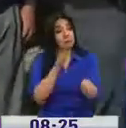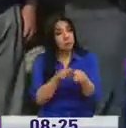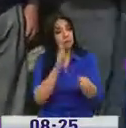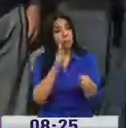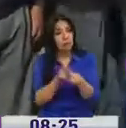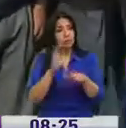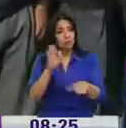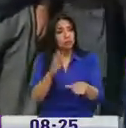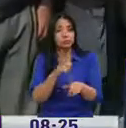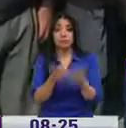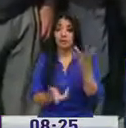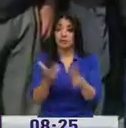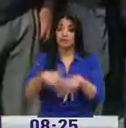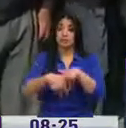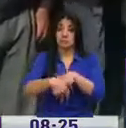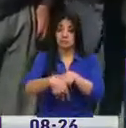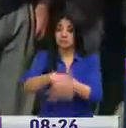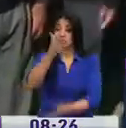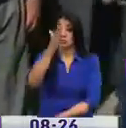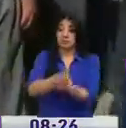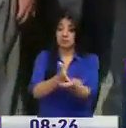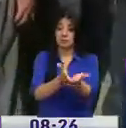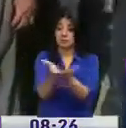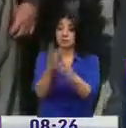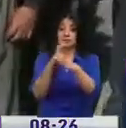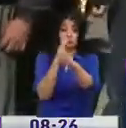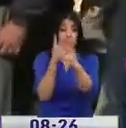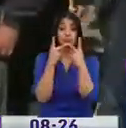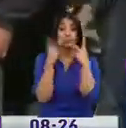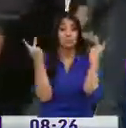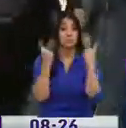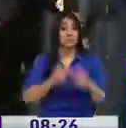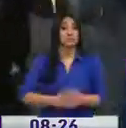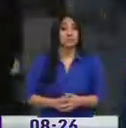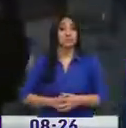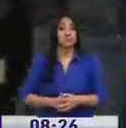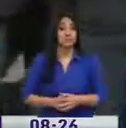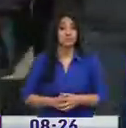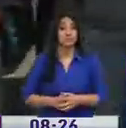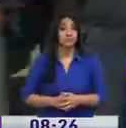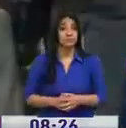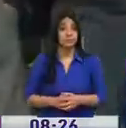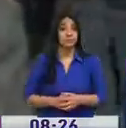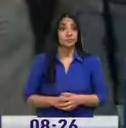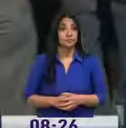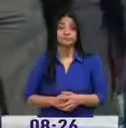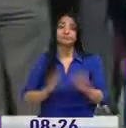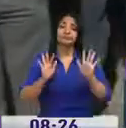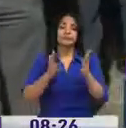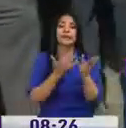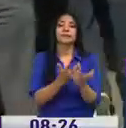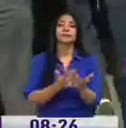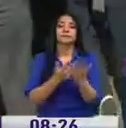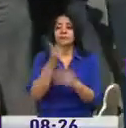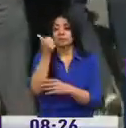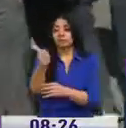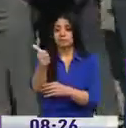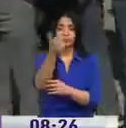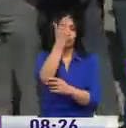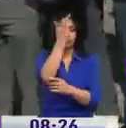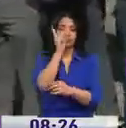comento. ¿Pensarían en paralizar incluso el servicio de transporte público? Es la decisión, vuelvo y repito, de las bases que en